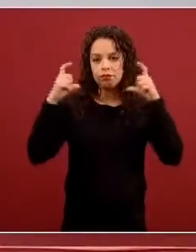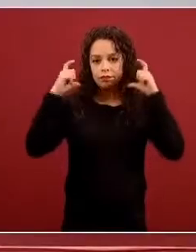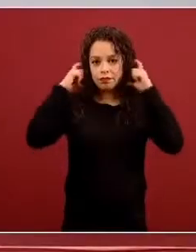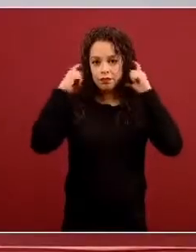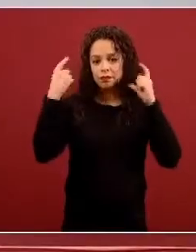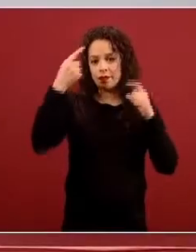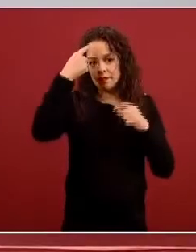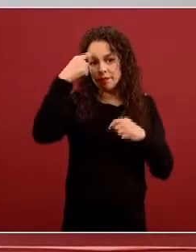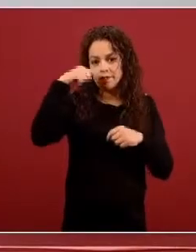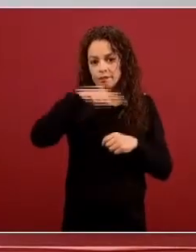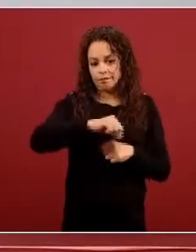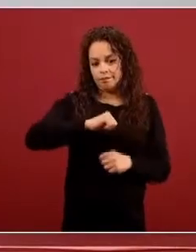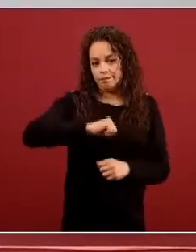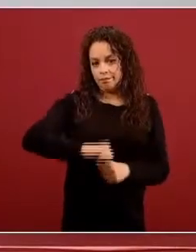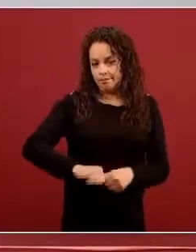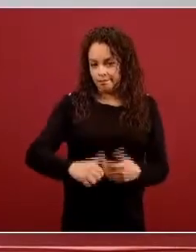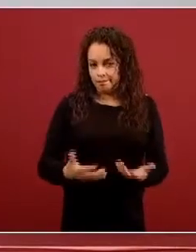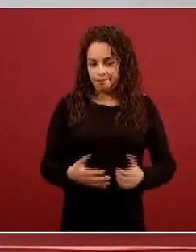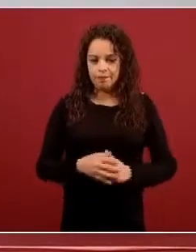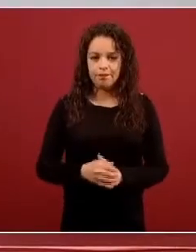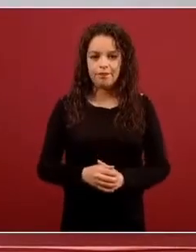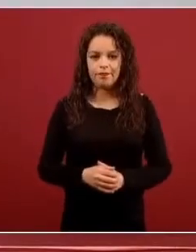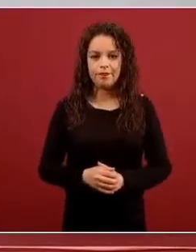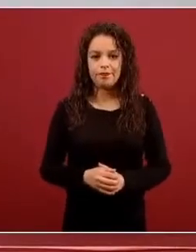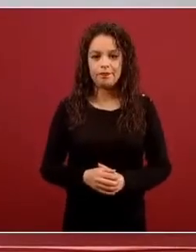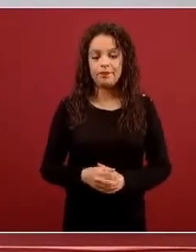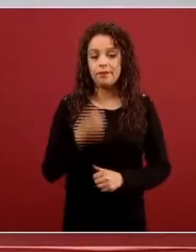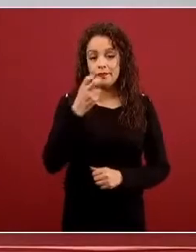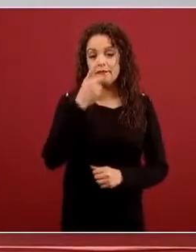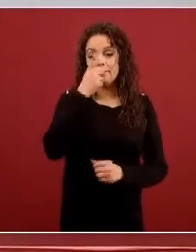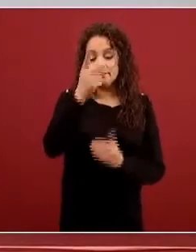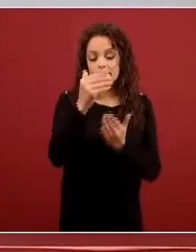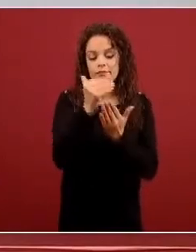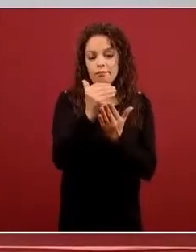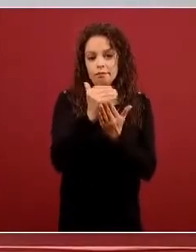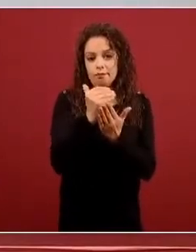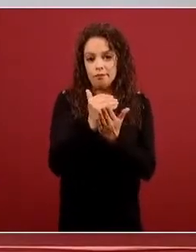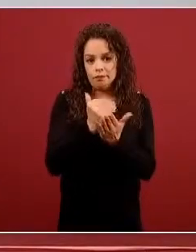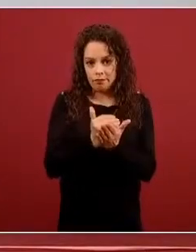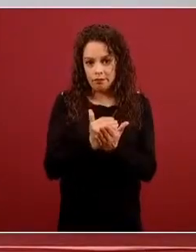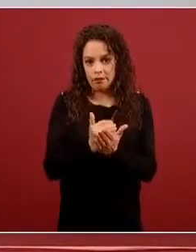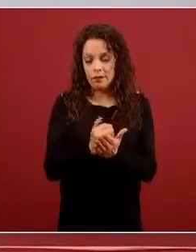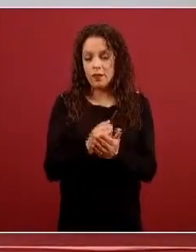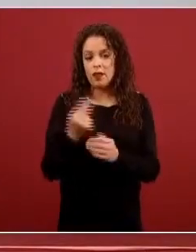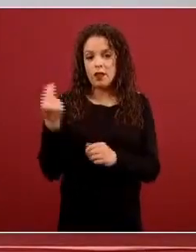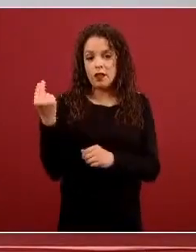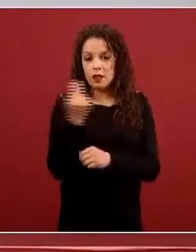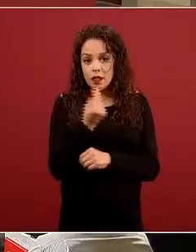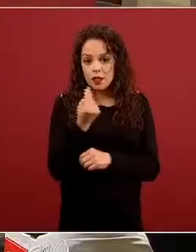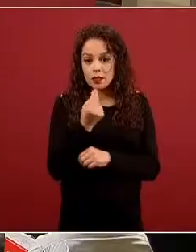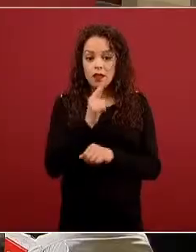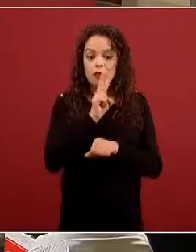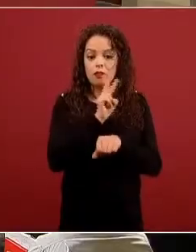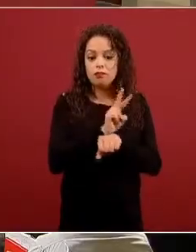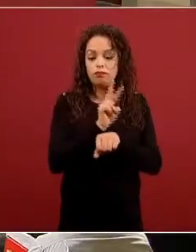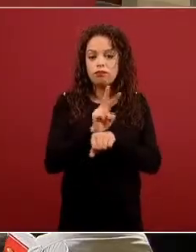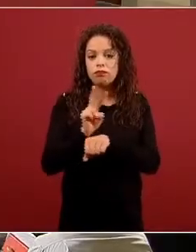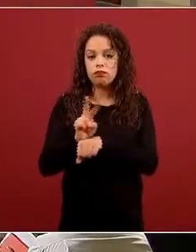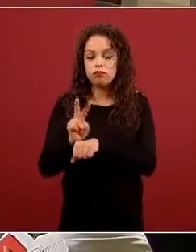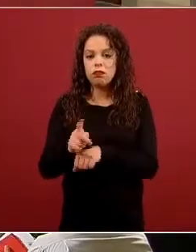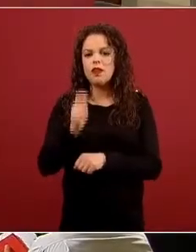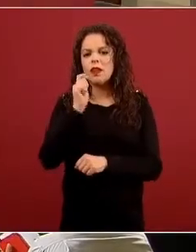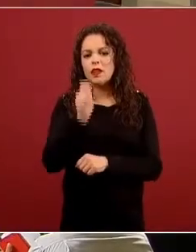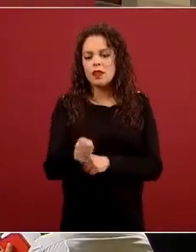si lo establece claramente en los lineamientos, siempre deberán de ser vigilados y observados por el equipo de salud de